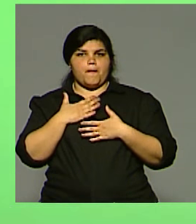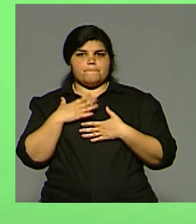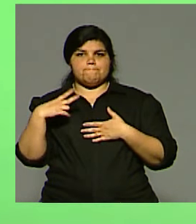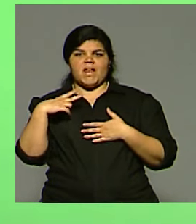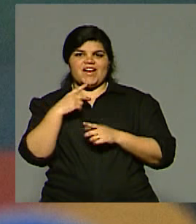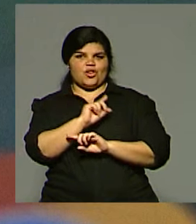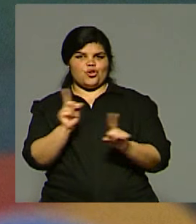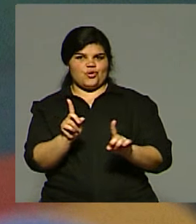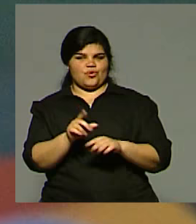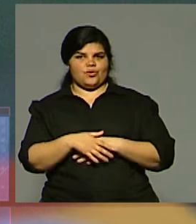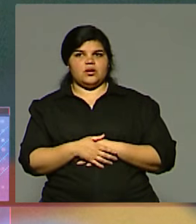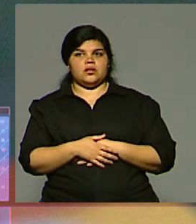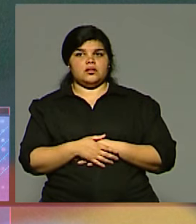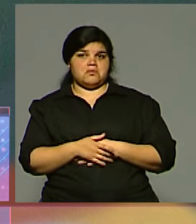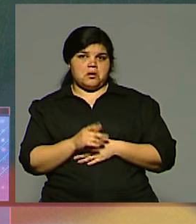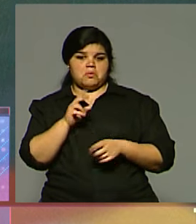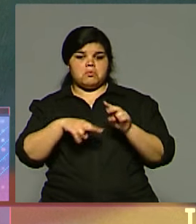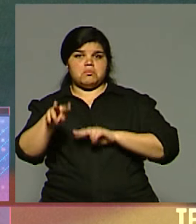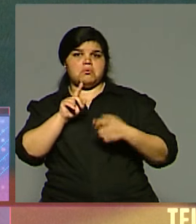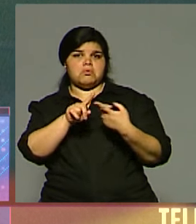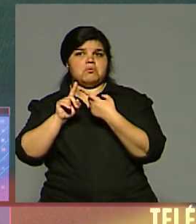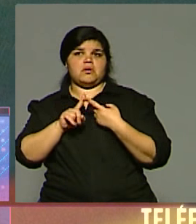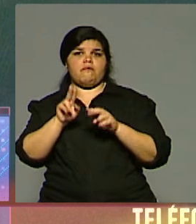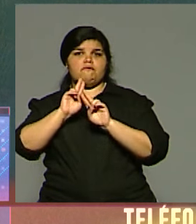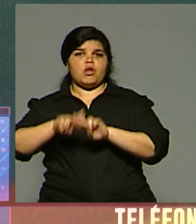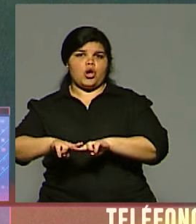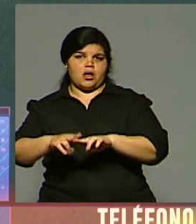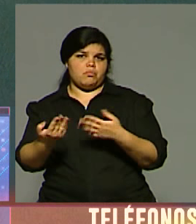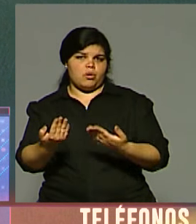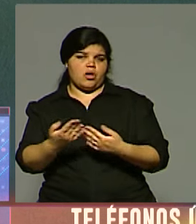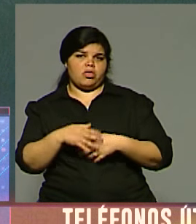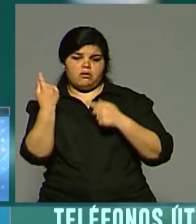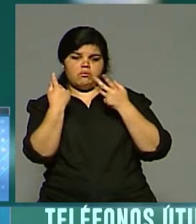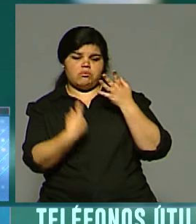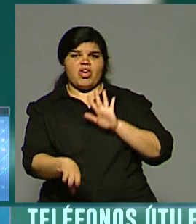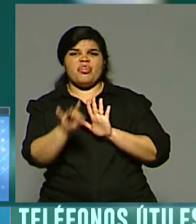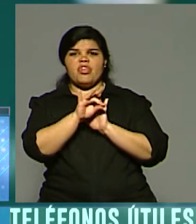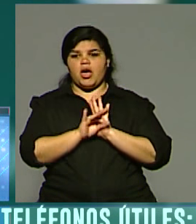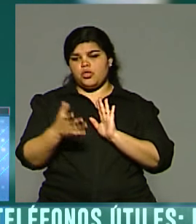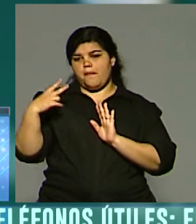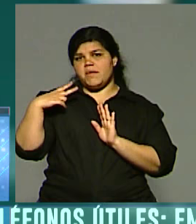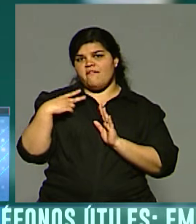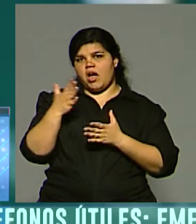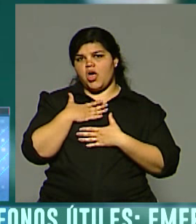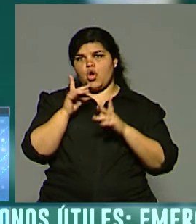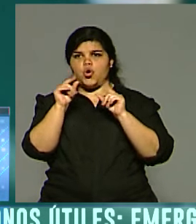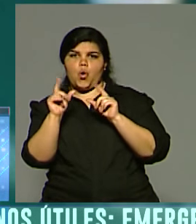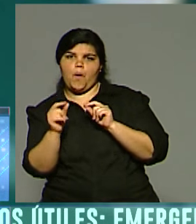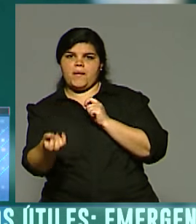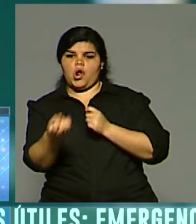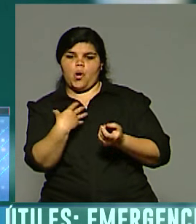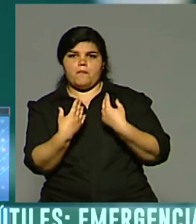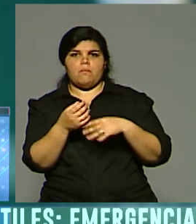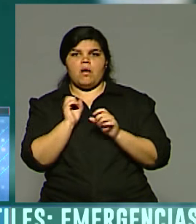se conecta, te busca y habla directamente. Lo querés bloquear, lo bloqueás. O sea, no tenés que darle tu dato personal a nadie, tu teléfono, que te molesten, que te